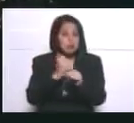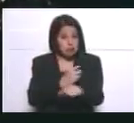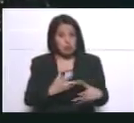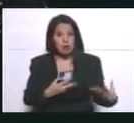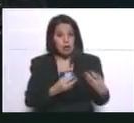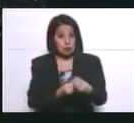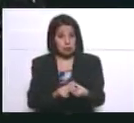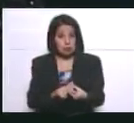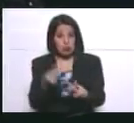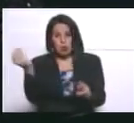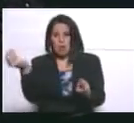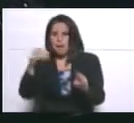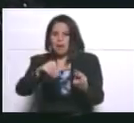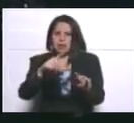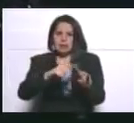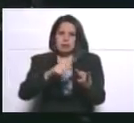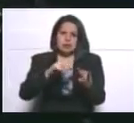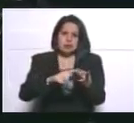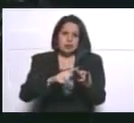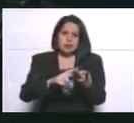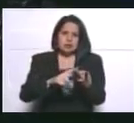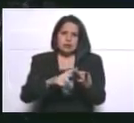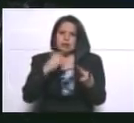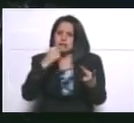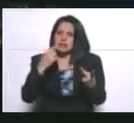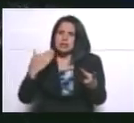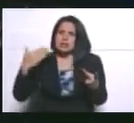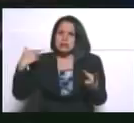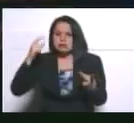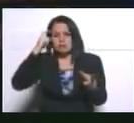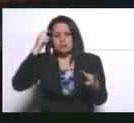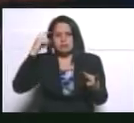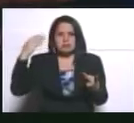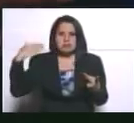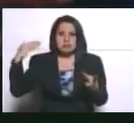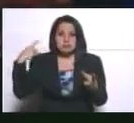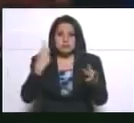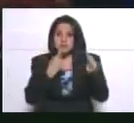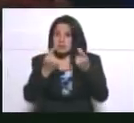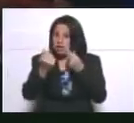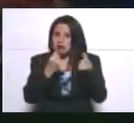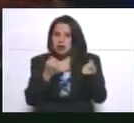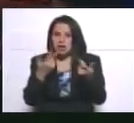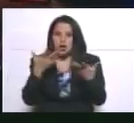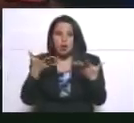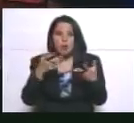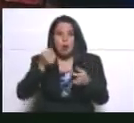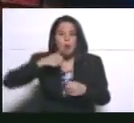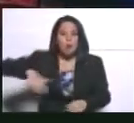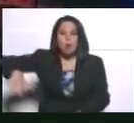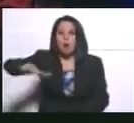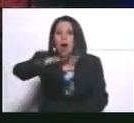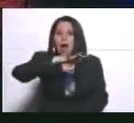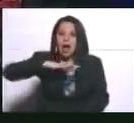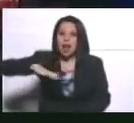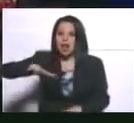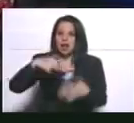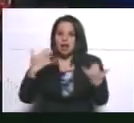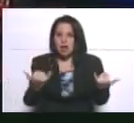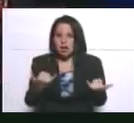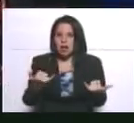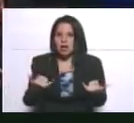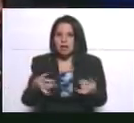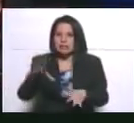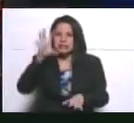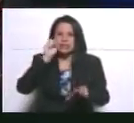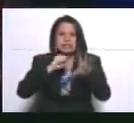además, yo lo decía hace pocos días, la economía se tiene que ver como un todo. Y en este caso, tenemos que entenderla